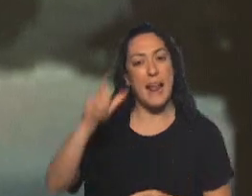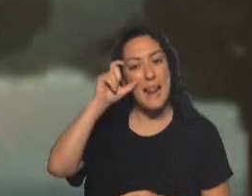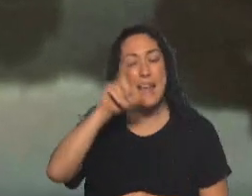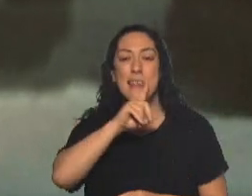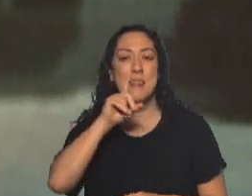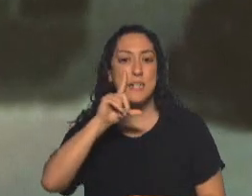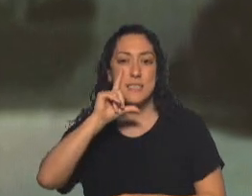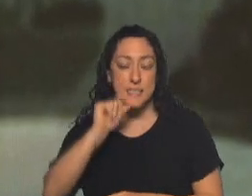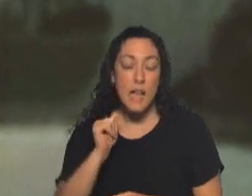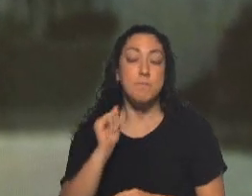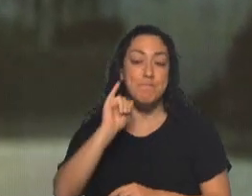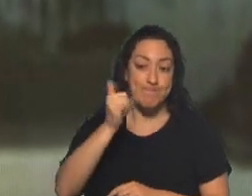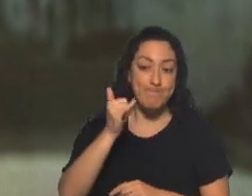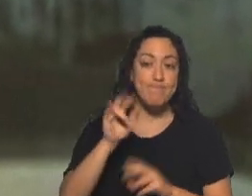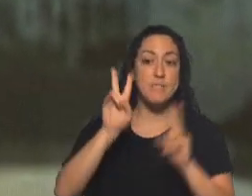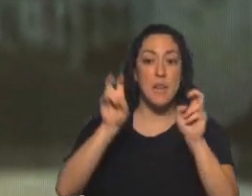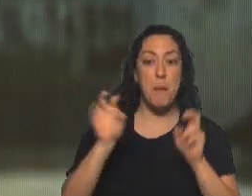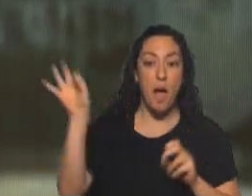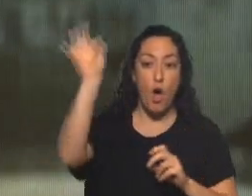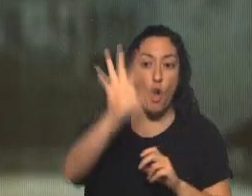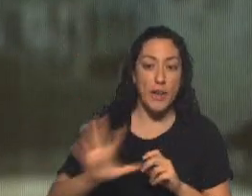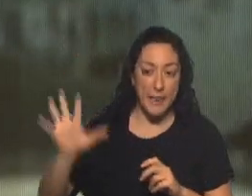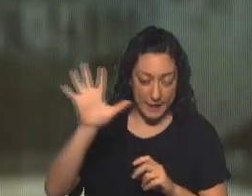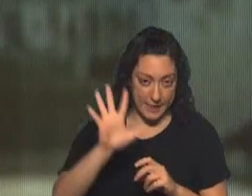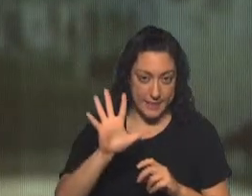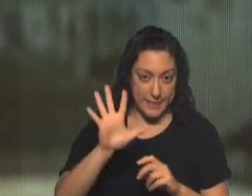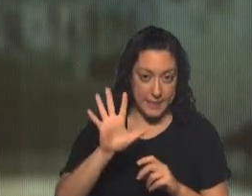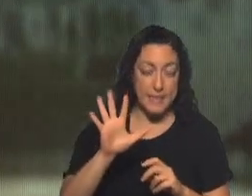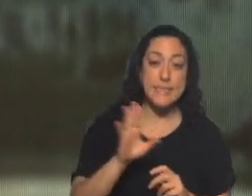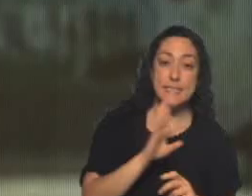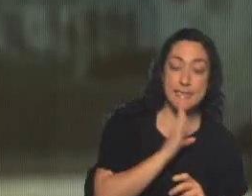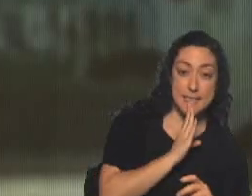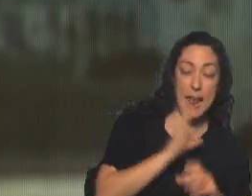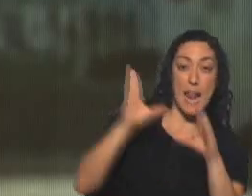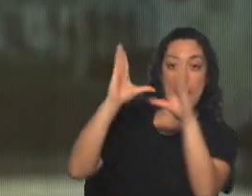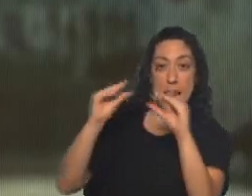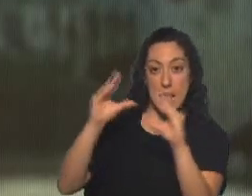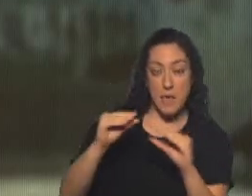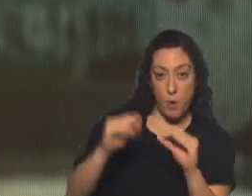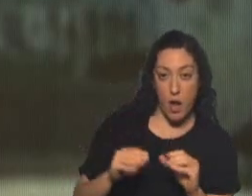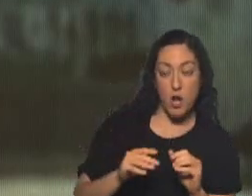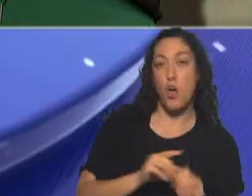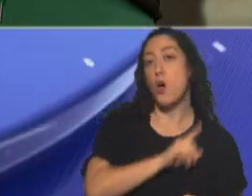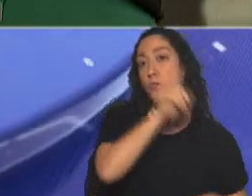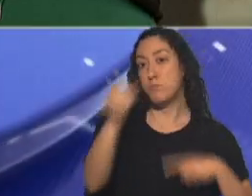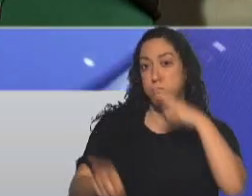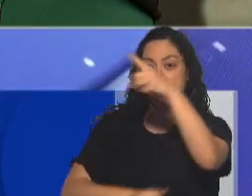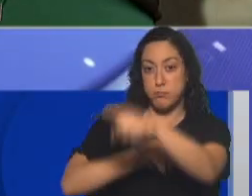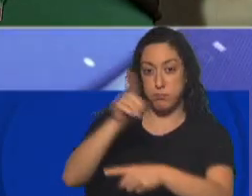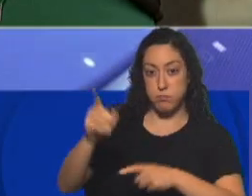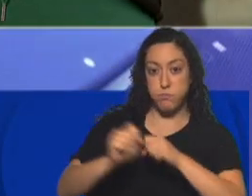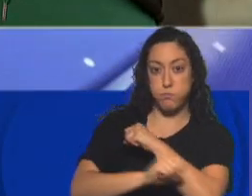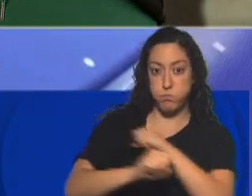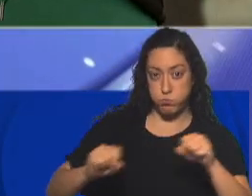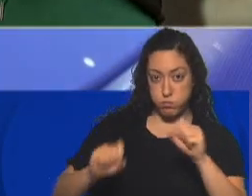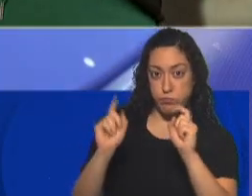Tenemos que seguir hablando de Medio Oriente porque continúan los ataques de Israel al Líbano, también en la Franja de Gaza y a su vez también los ataques